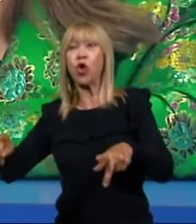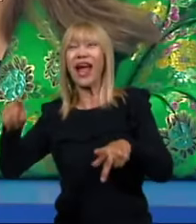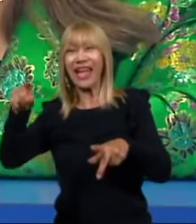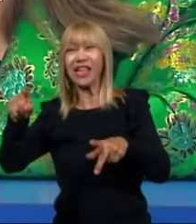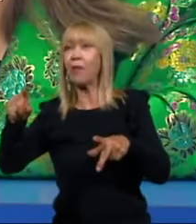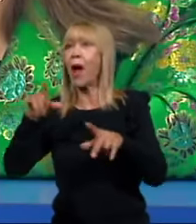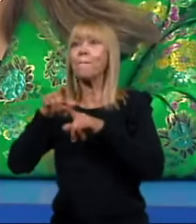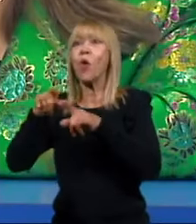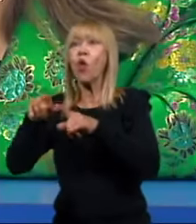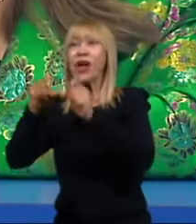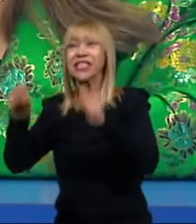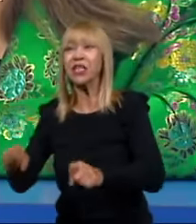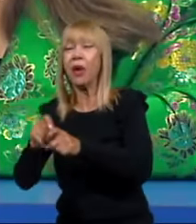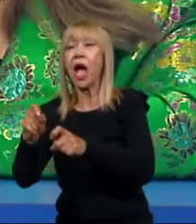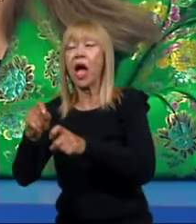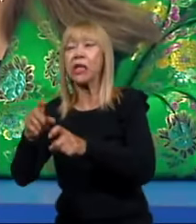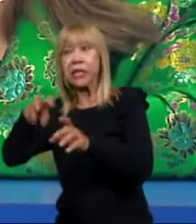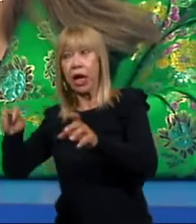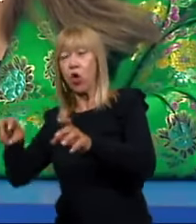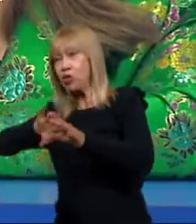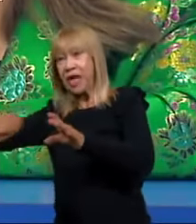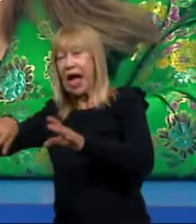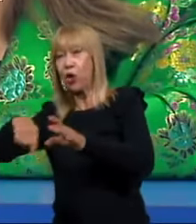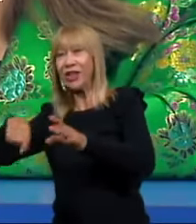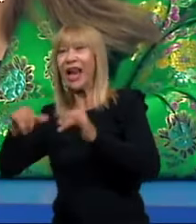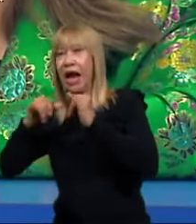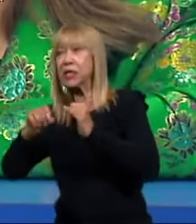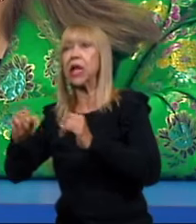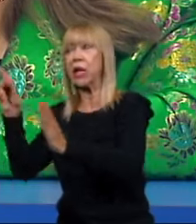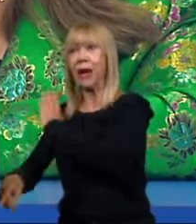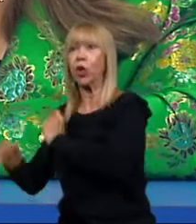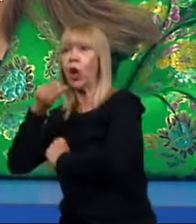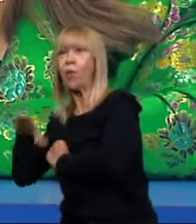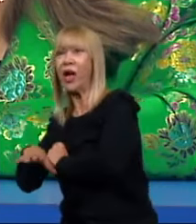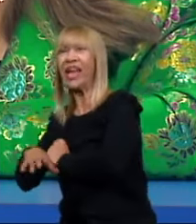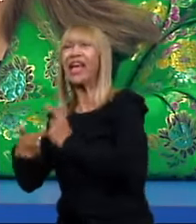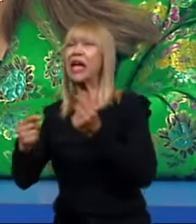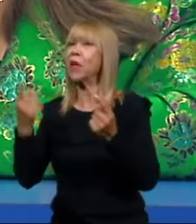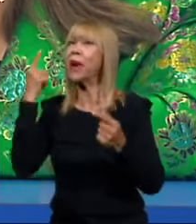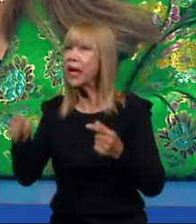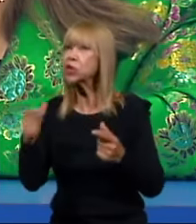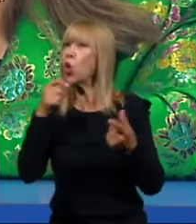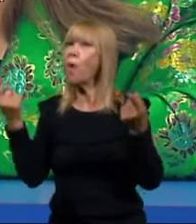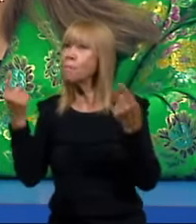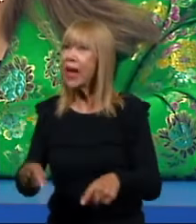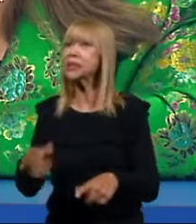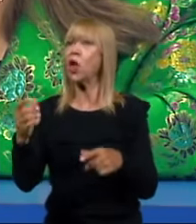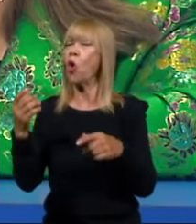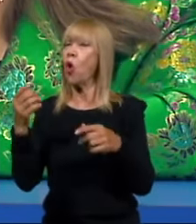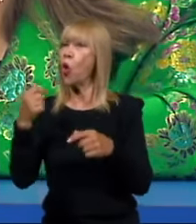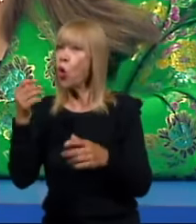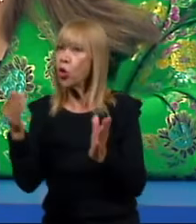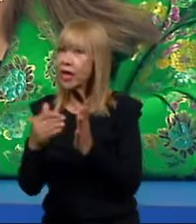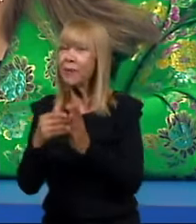salud correccional y asesinó a una fémina. ¿Qué hay que hacer para que eso no vuelva a ocurrir y garantizarle a la persona que no tan solo